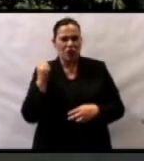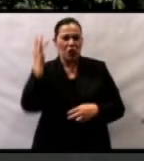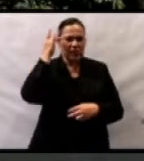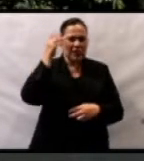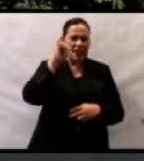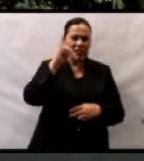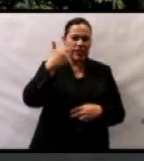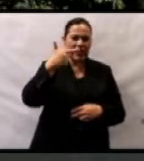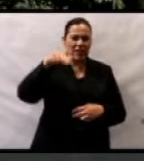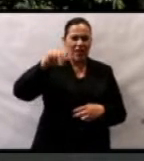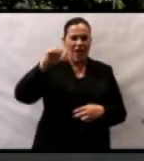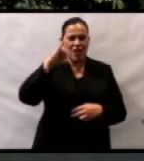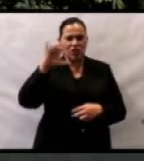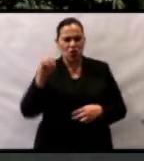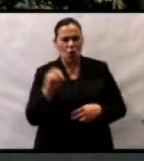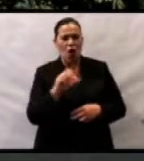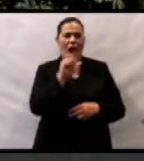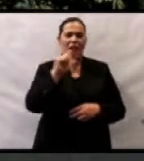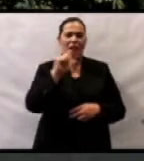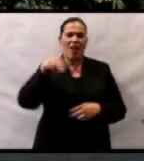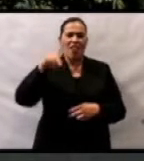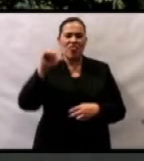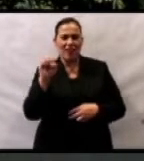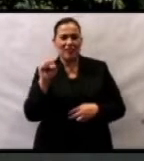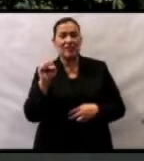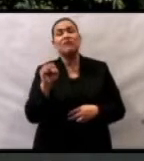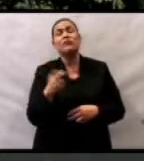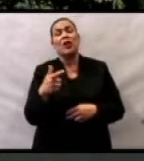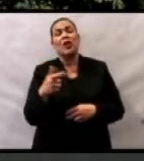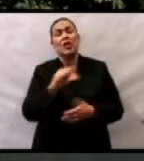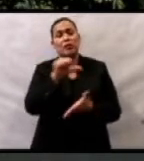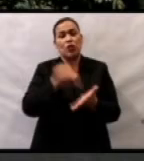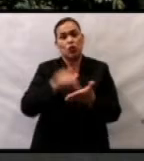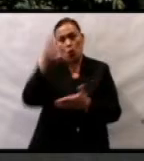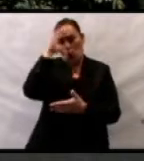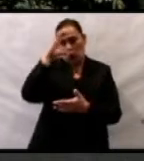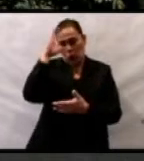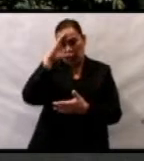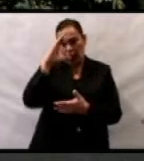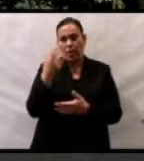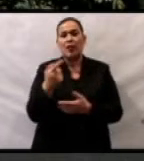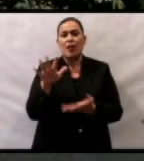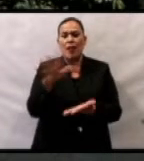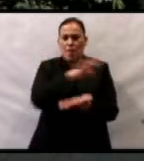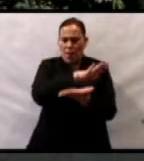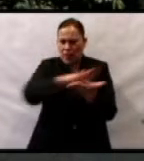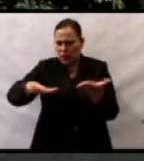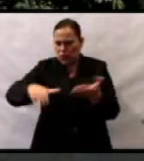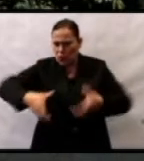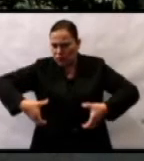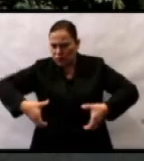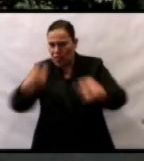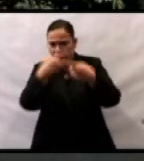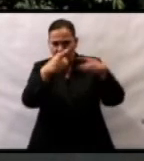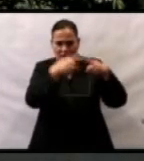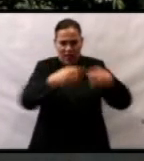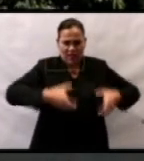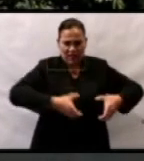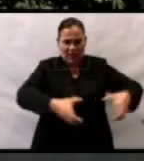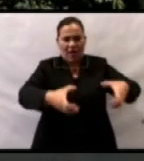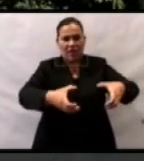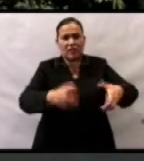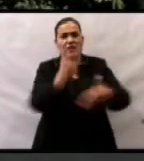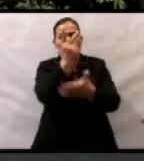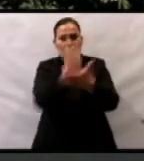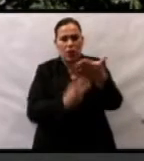Arandas, el Centro Cultural de San José de Gracia, la pavimentación de varias calles en Aguilillas, el programa